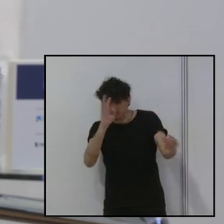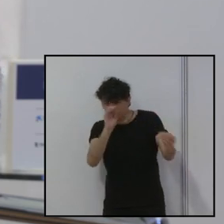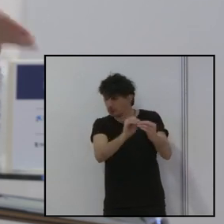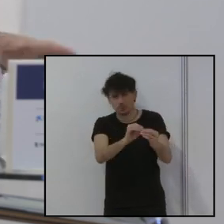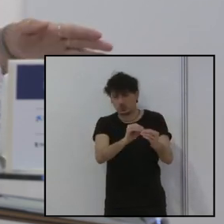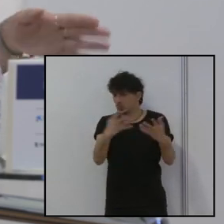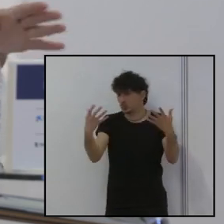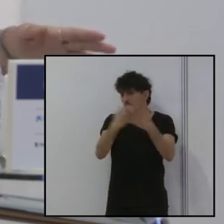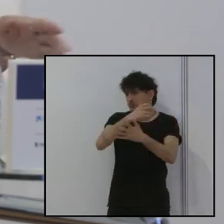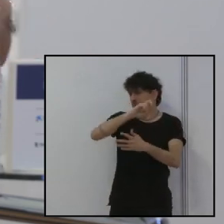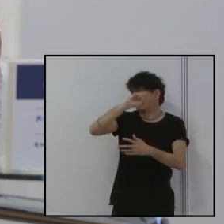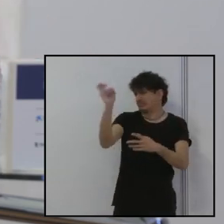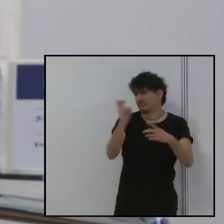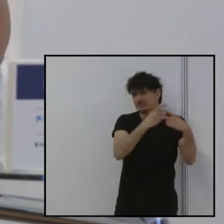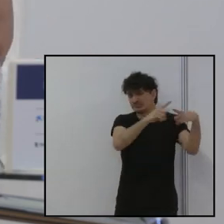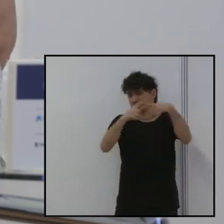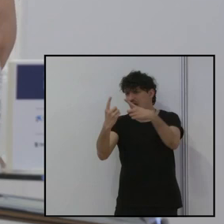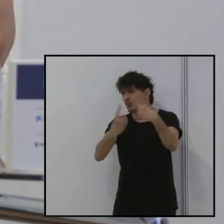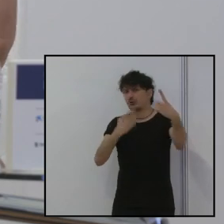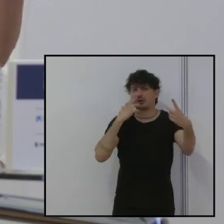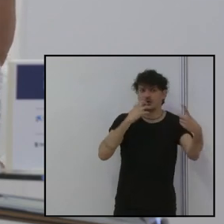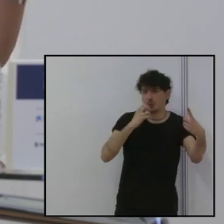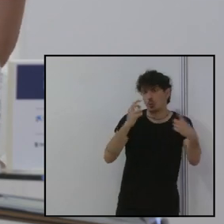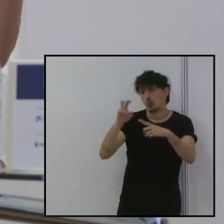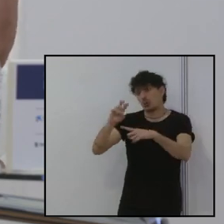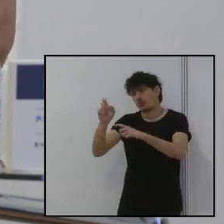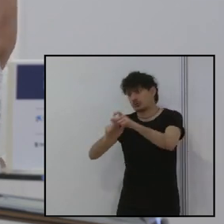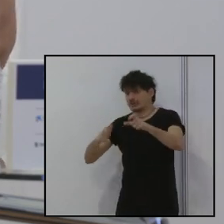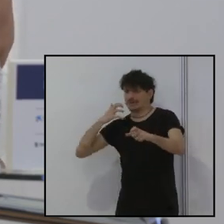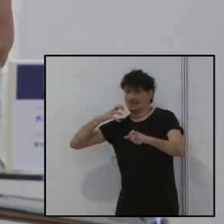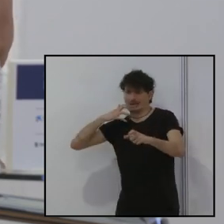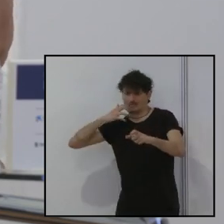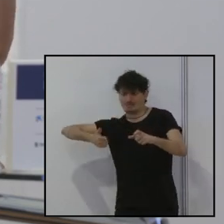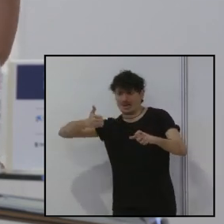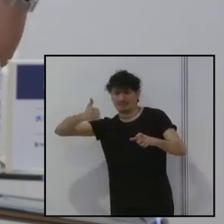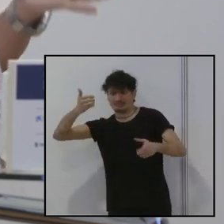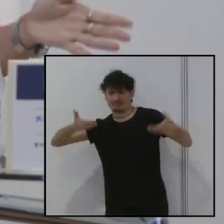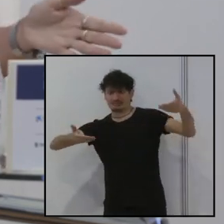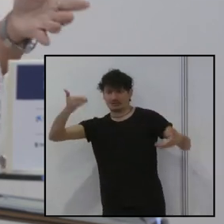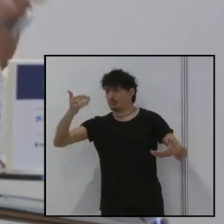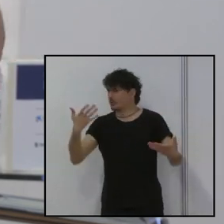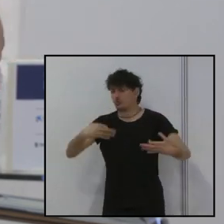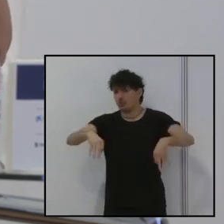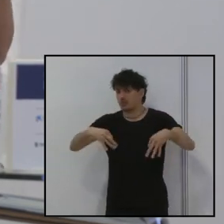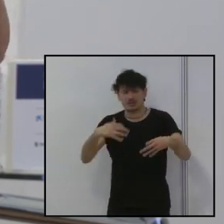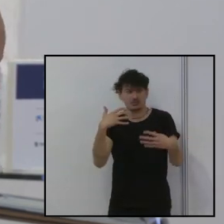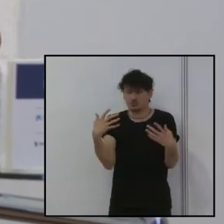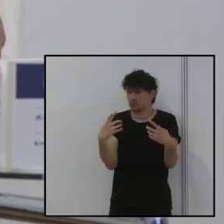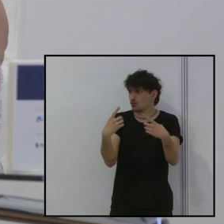raros, unos mucho más raros que otros, pero hay lo que es normal es ser raro, es decir, un gran abanico de rarezas.